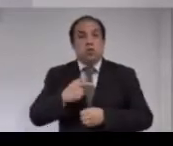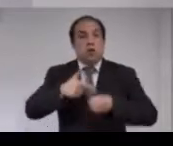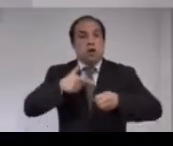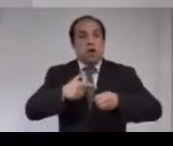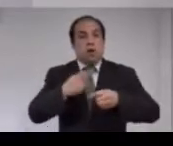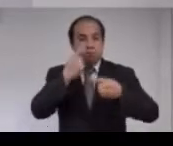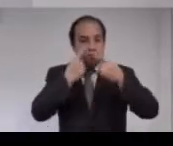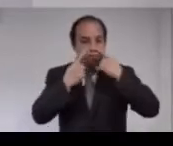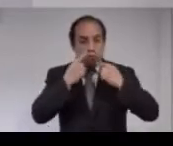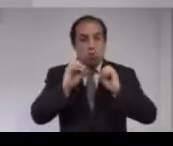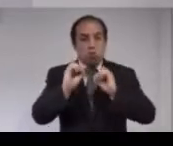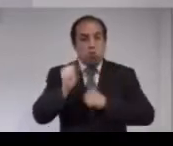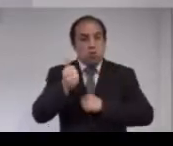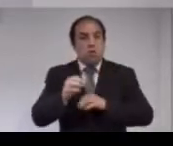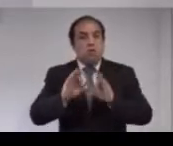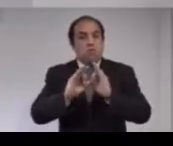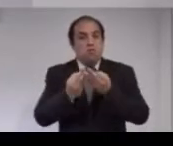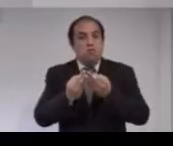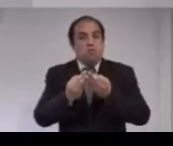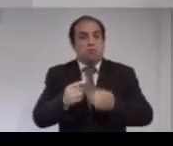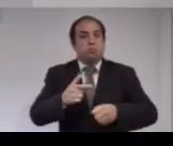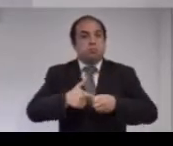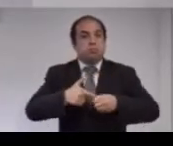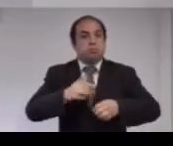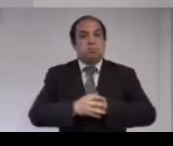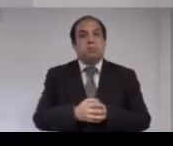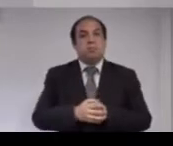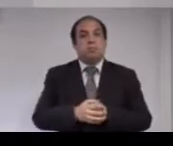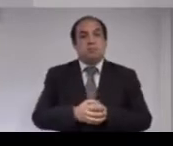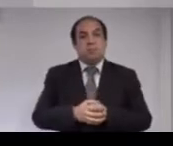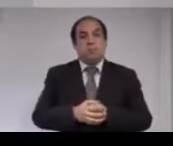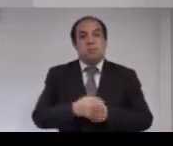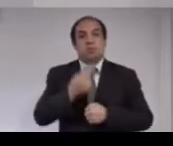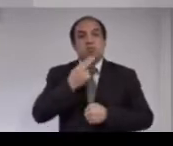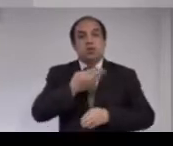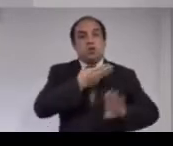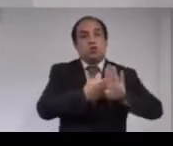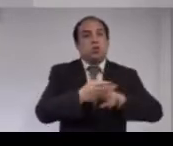otro tipo de sustancia irritante para usar contra las manifestantes.